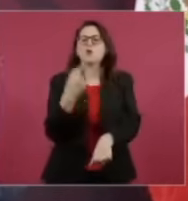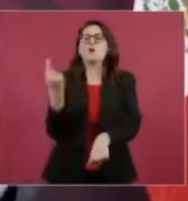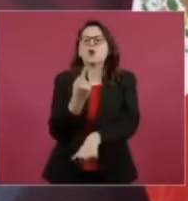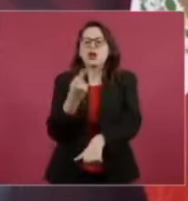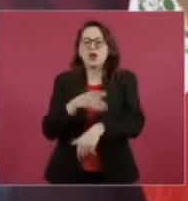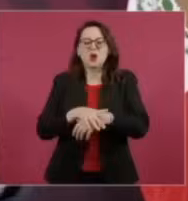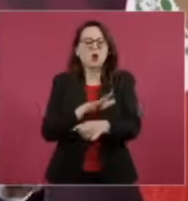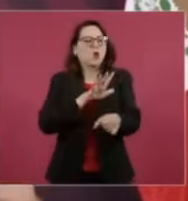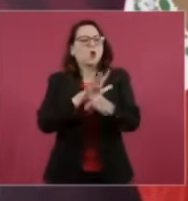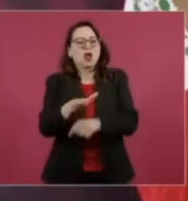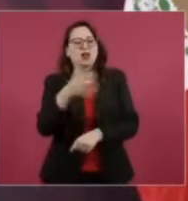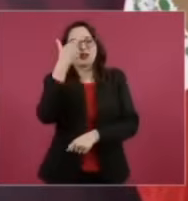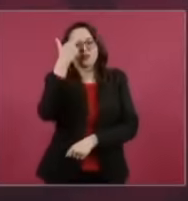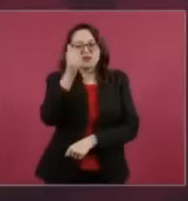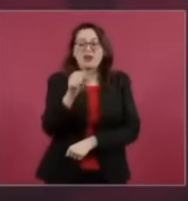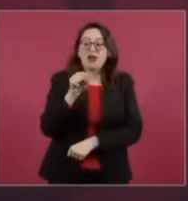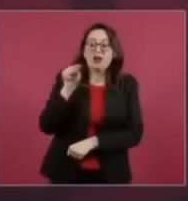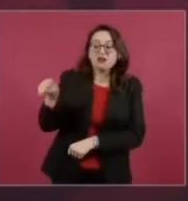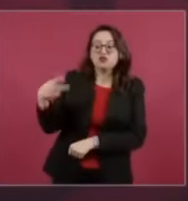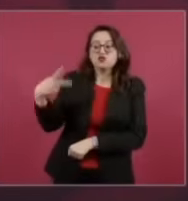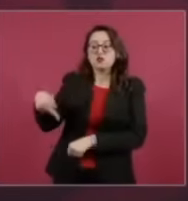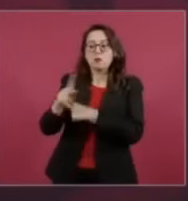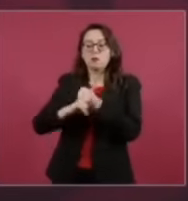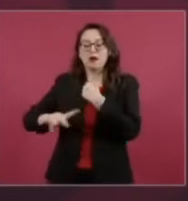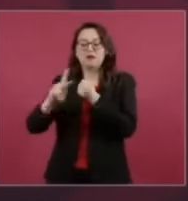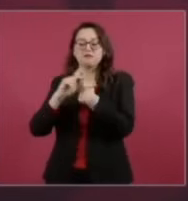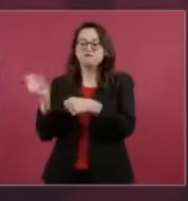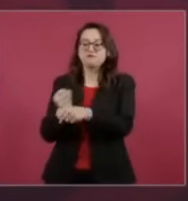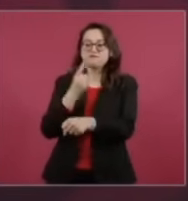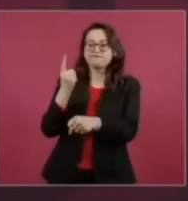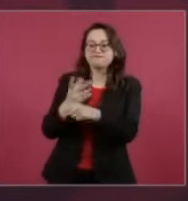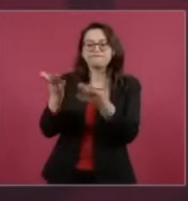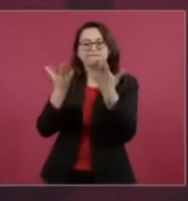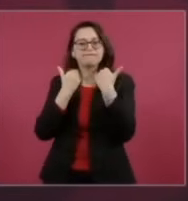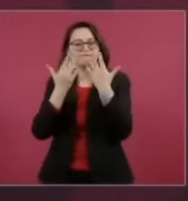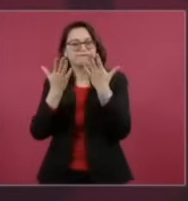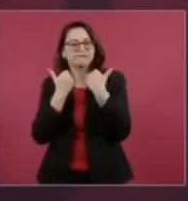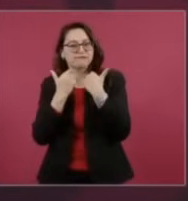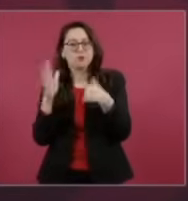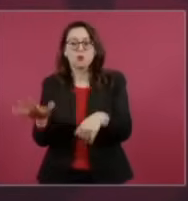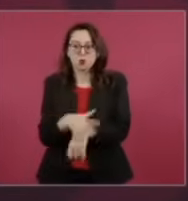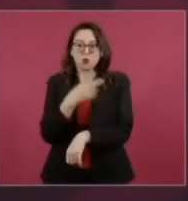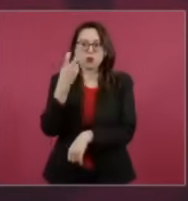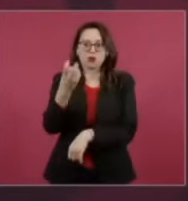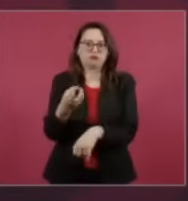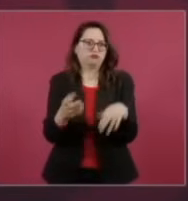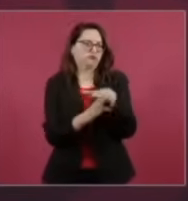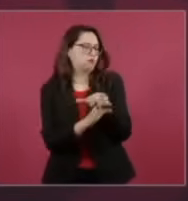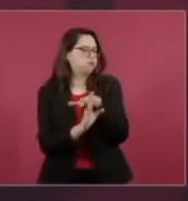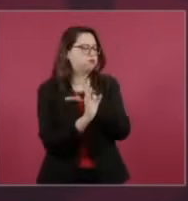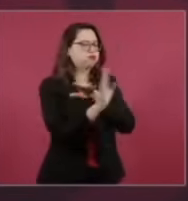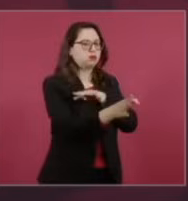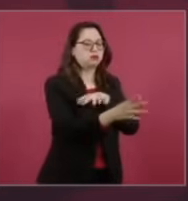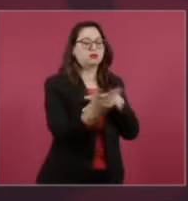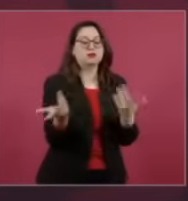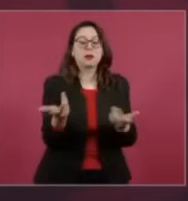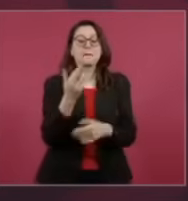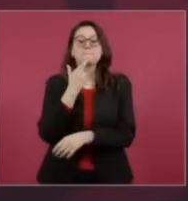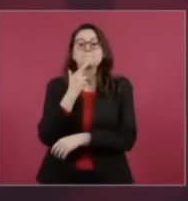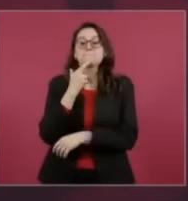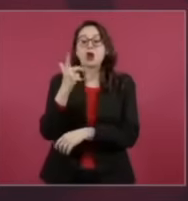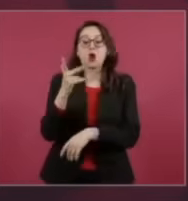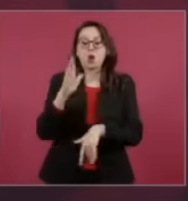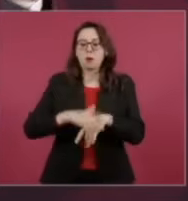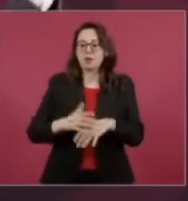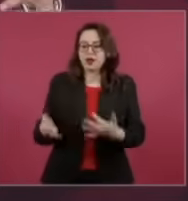oportunidades en sus lugares de origen y que lo mejor lo más eficaz lo más humano